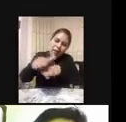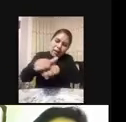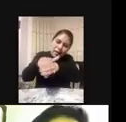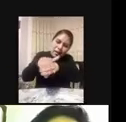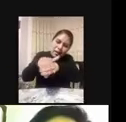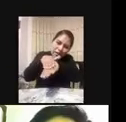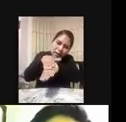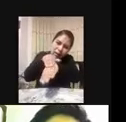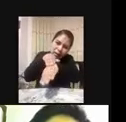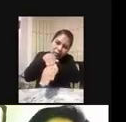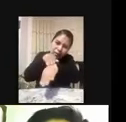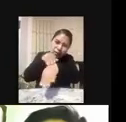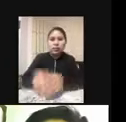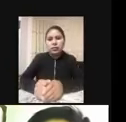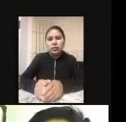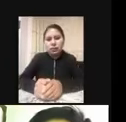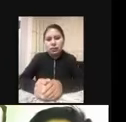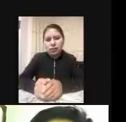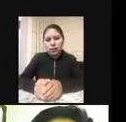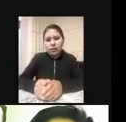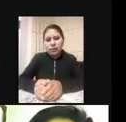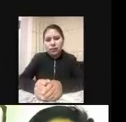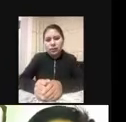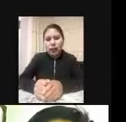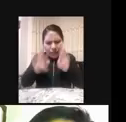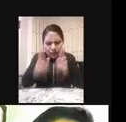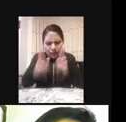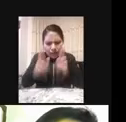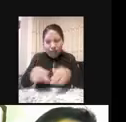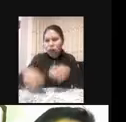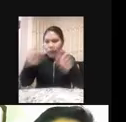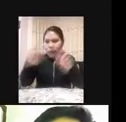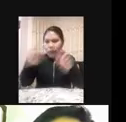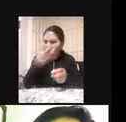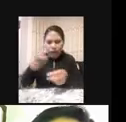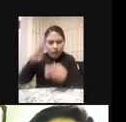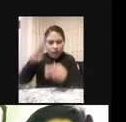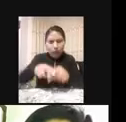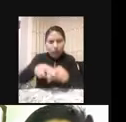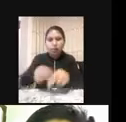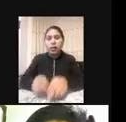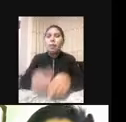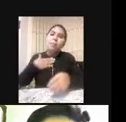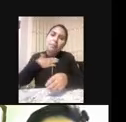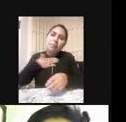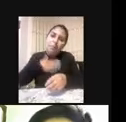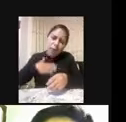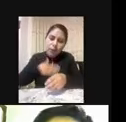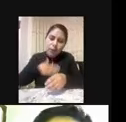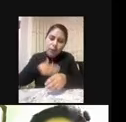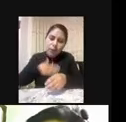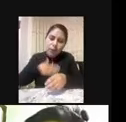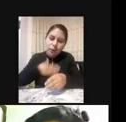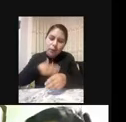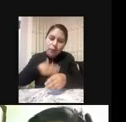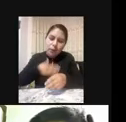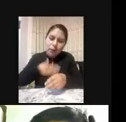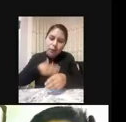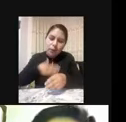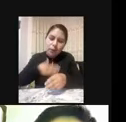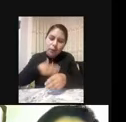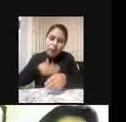es lo mismo que yo le diga, a ver, Margarita, de una vez anda, sentate, me voy a enojar. A decirle, Margarita, siéntate. Entonces, si yo le digo una